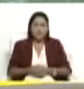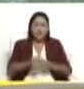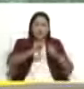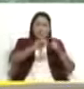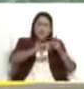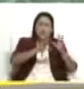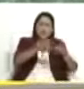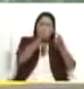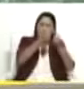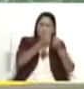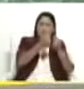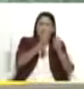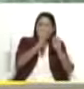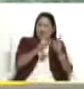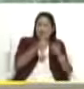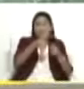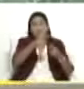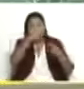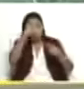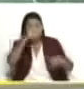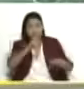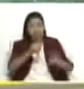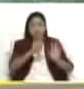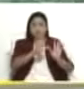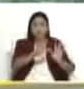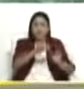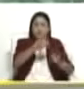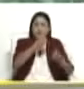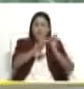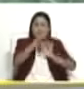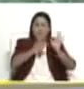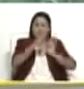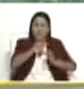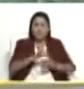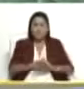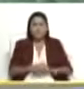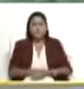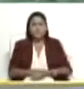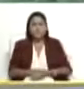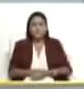El avión, como usted nos lo indicó en una